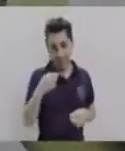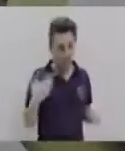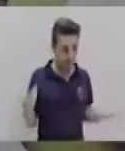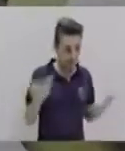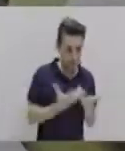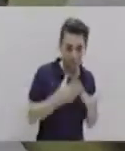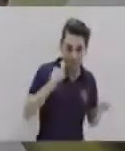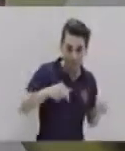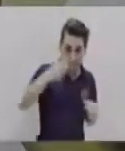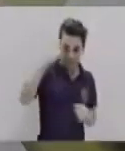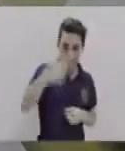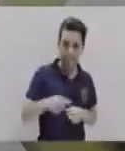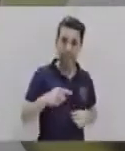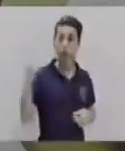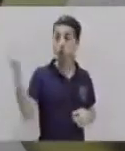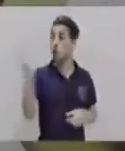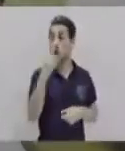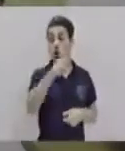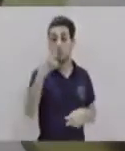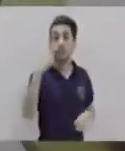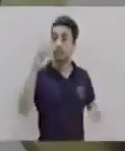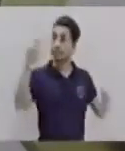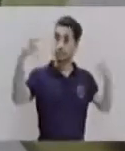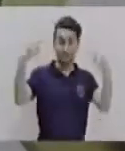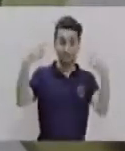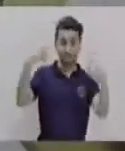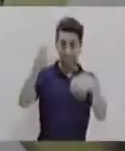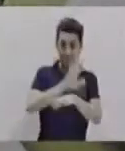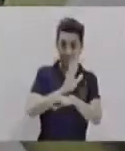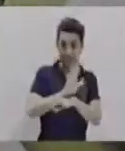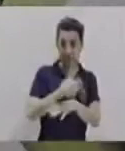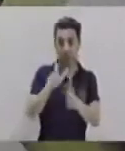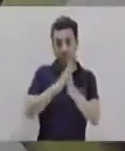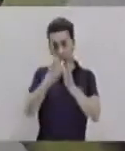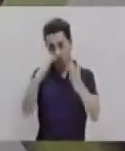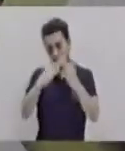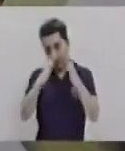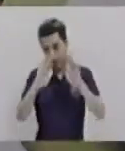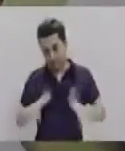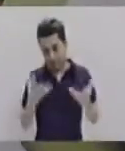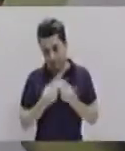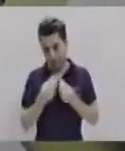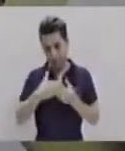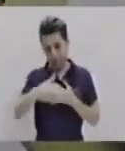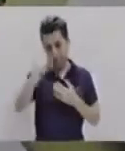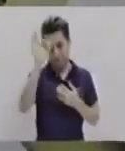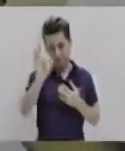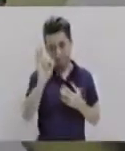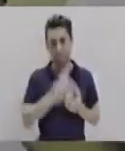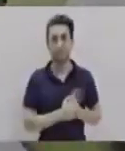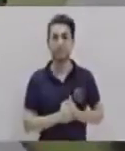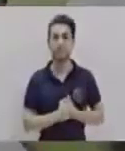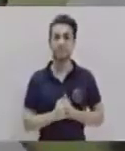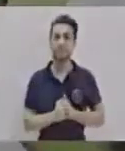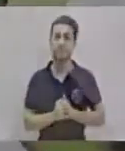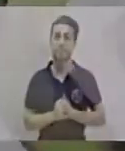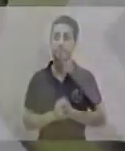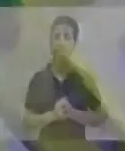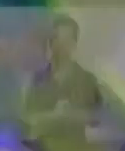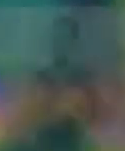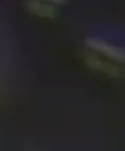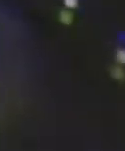estado con nosotros el día de hoy. A todos los que nos están viendo, recuerden quedarse en casa y que juntos saldremos adelante.